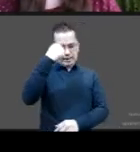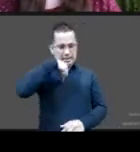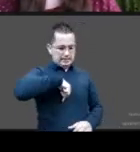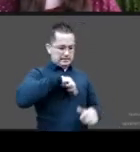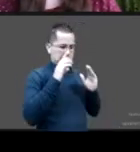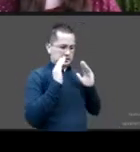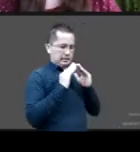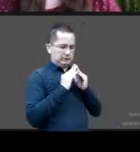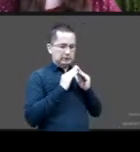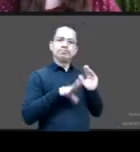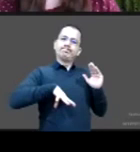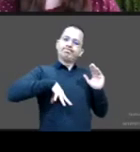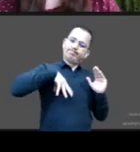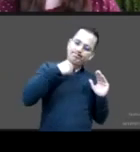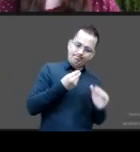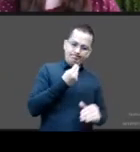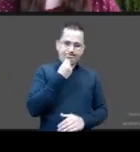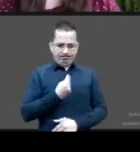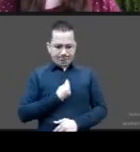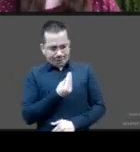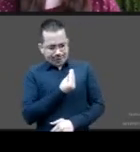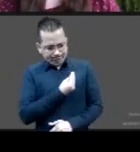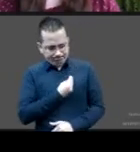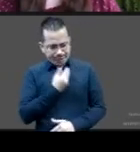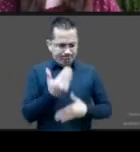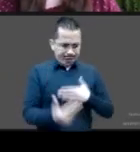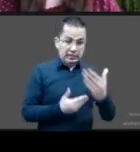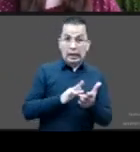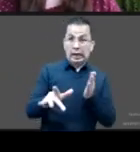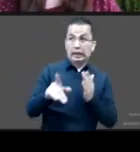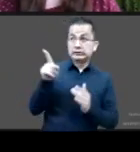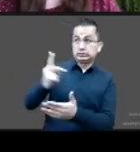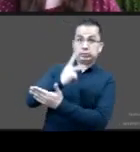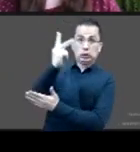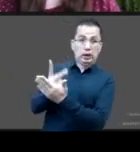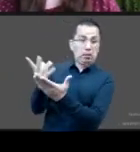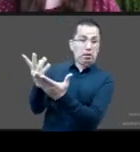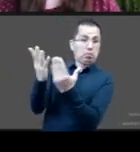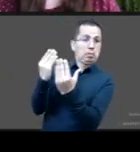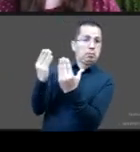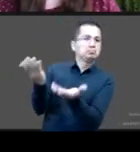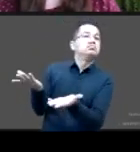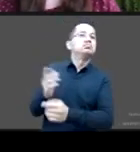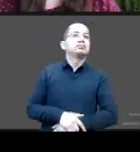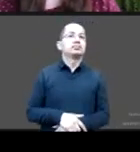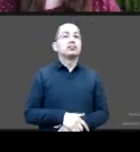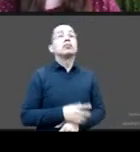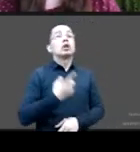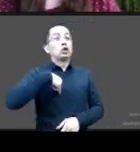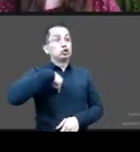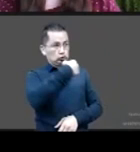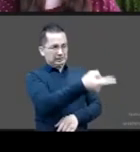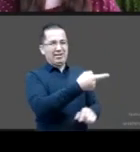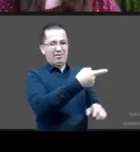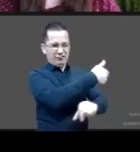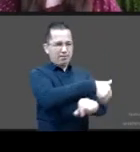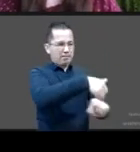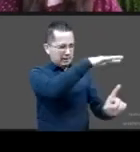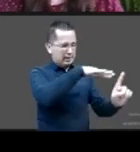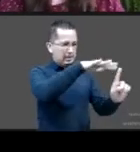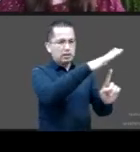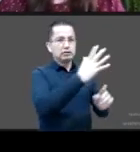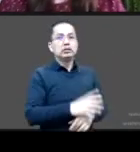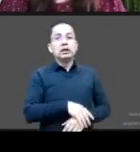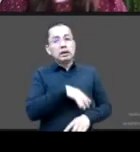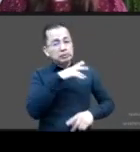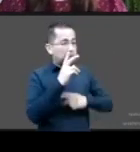estos tres meses la situación les aplicamos a papás abuelos primos los métodos